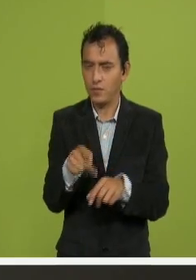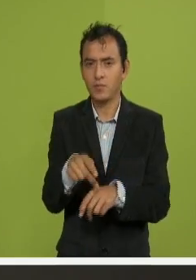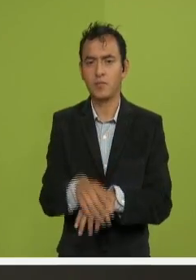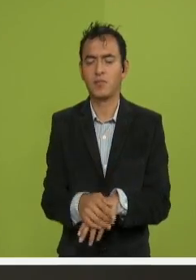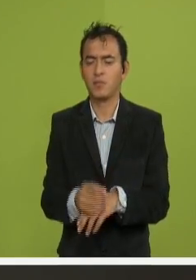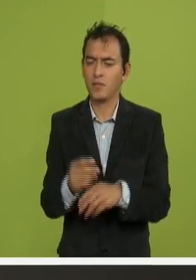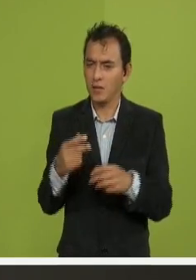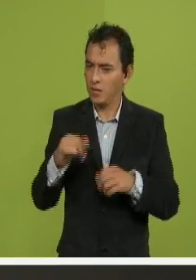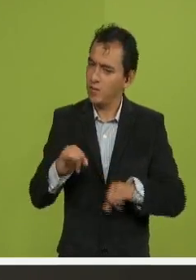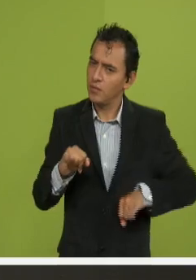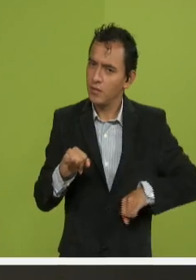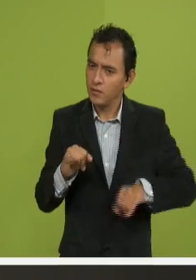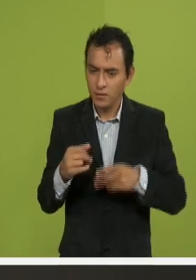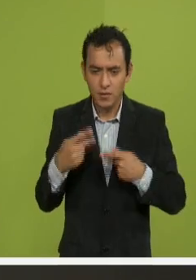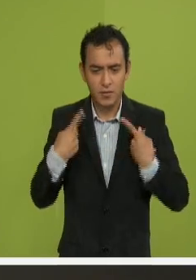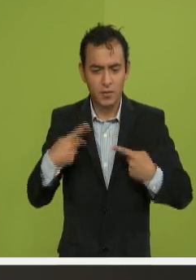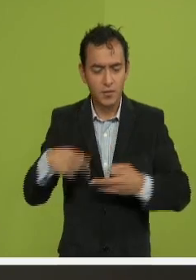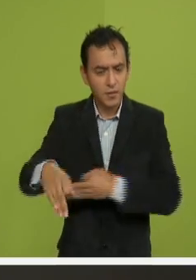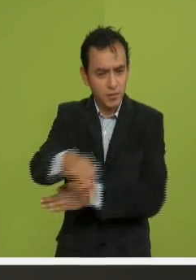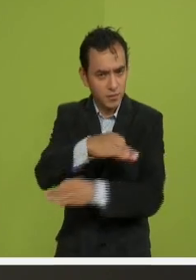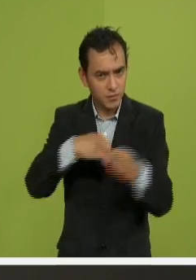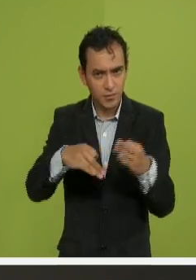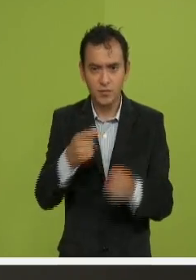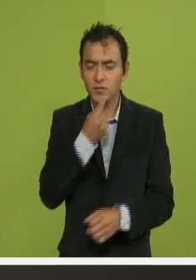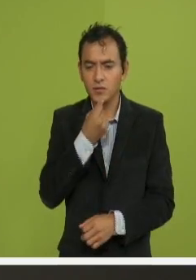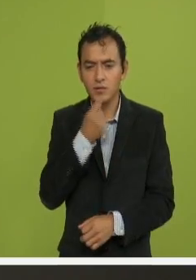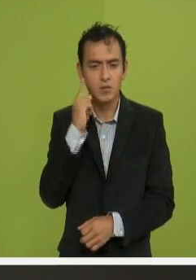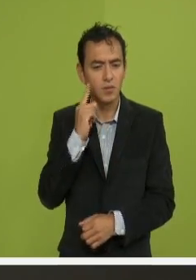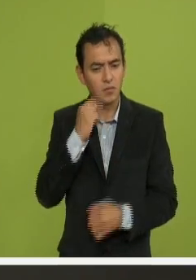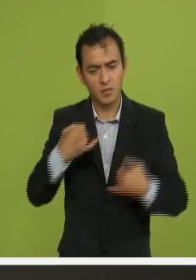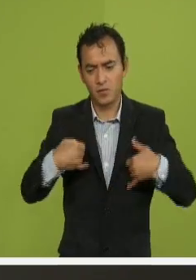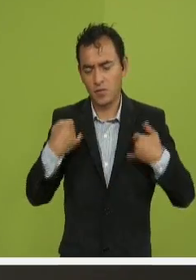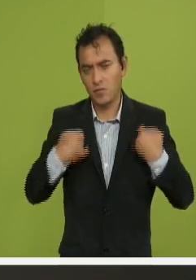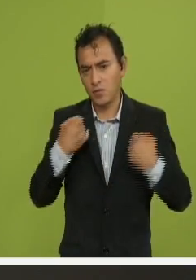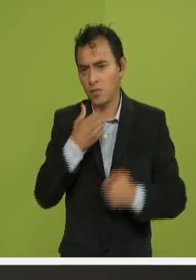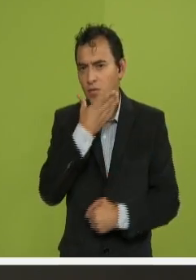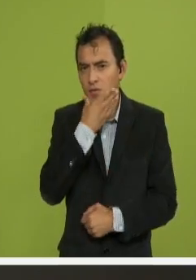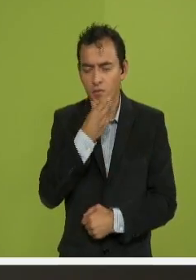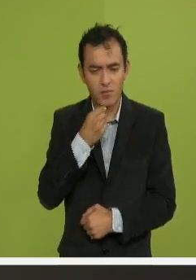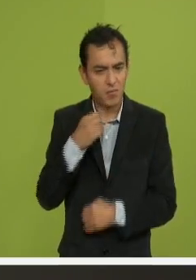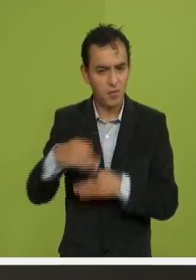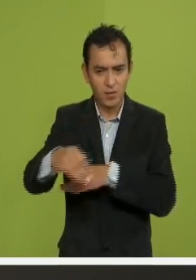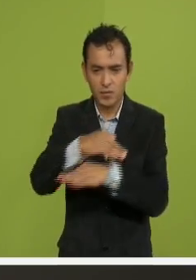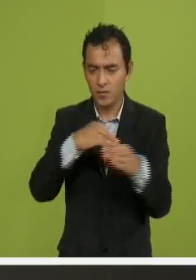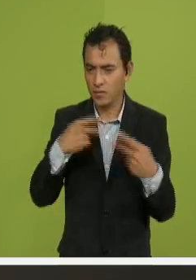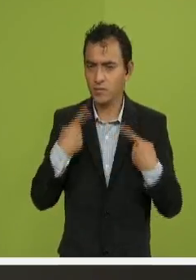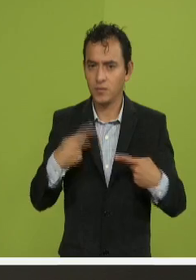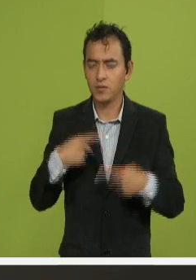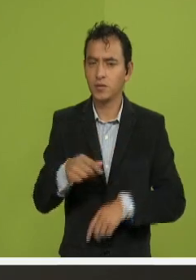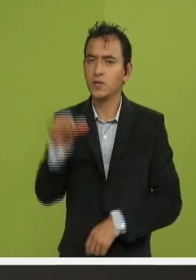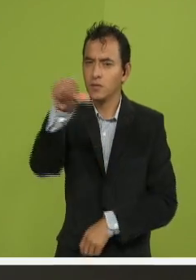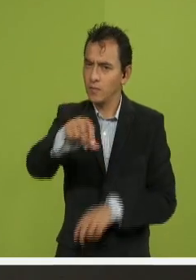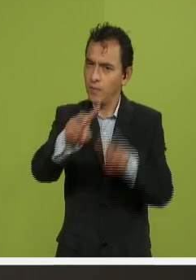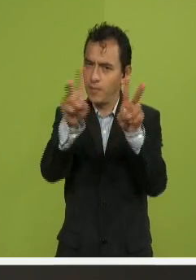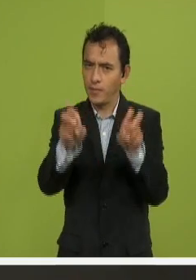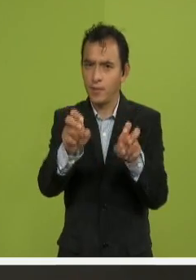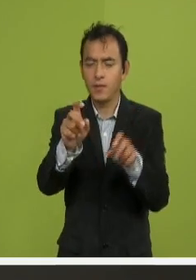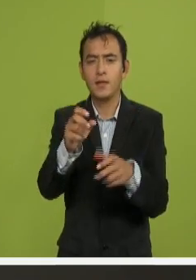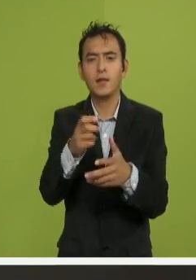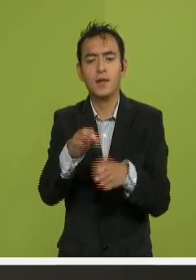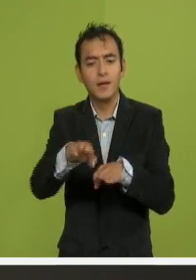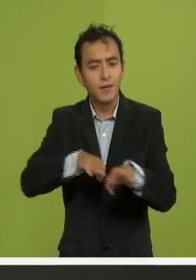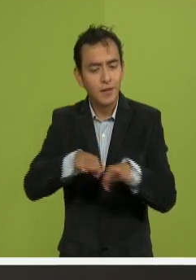la sociedad en general, a hombres, a mujeres, a niños, niñas, jóvenes, adultos mayores. Hoy el tema es el empleo